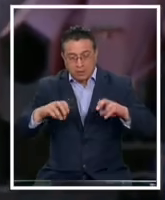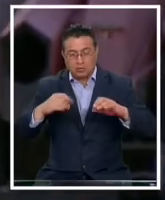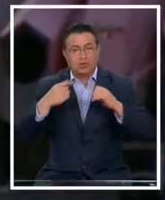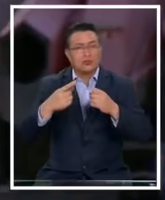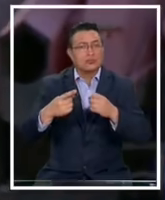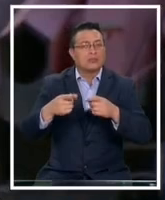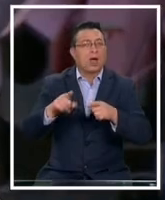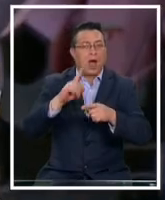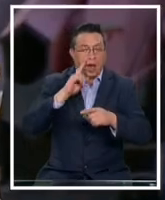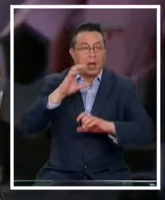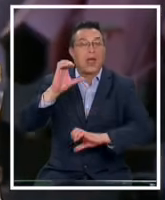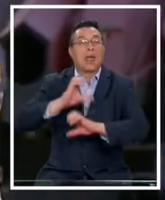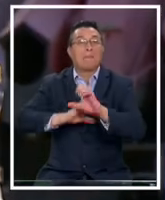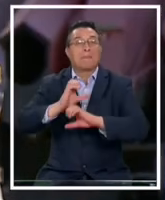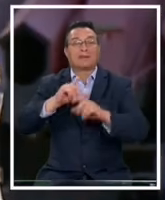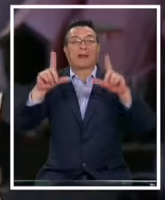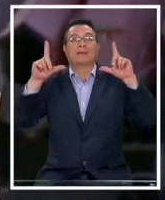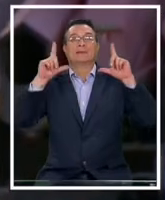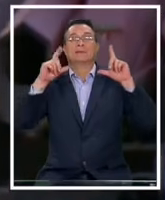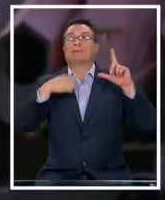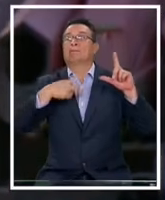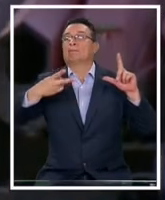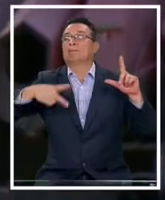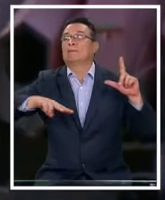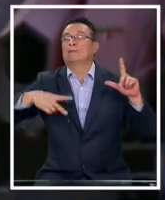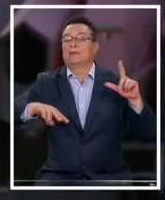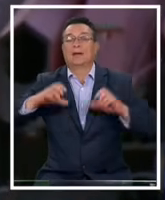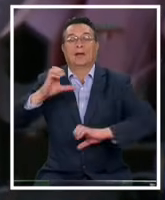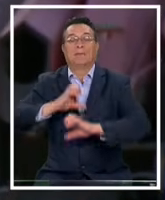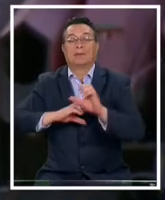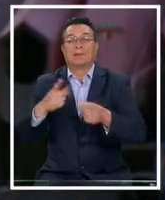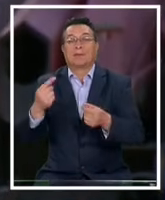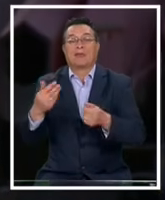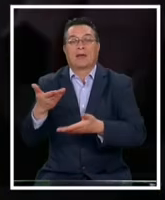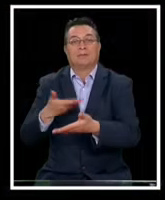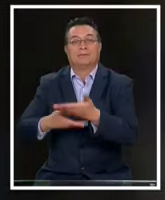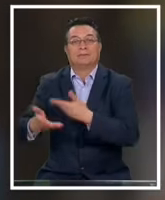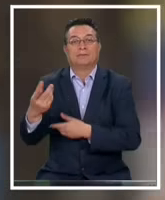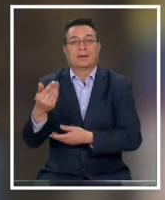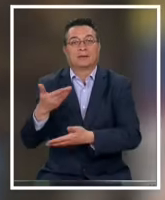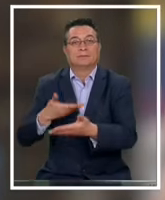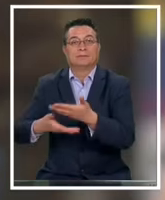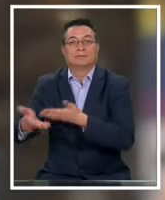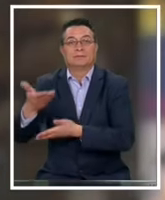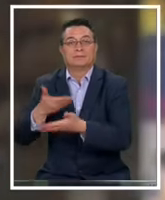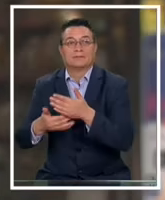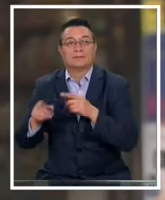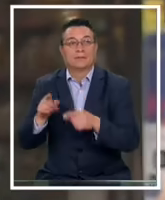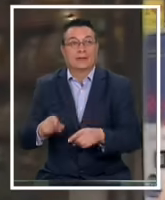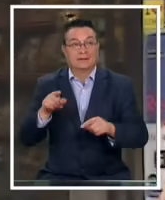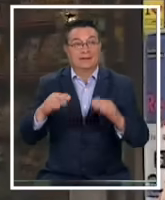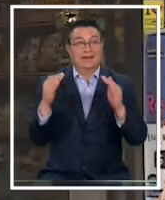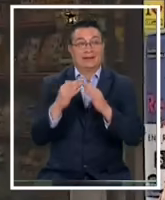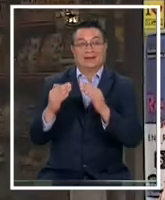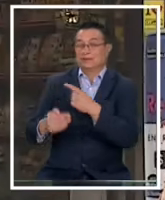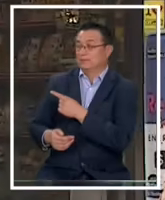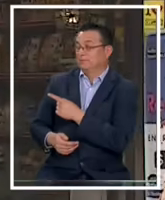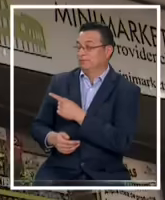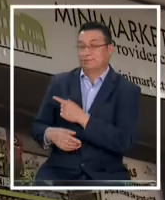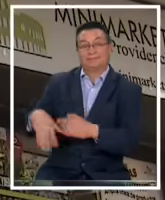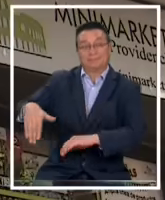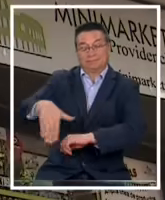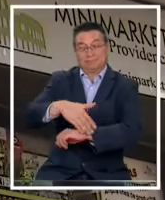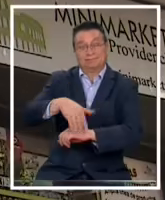mantenían empresas de fachada concretamente una empresa de cambio de dinero esta era la casa de cambio